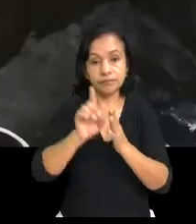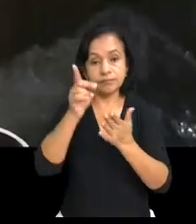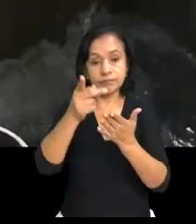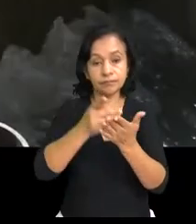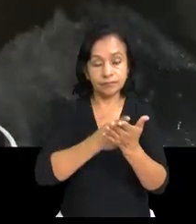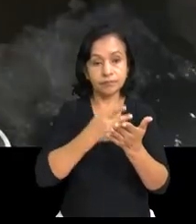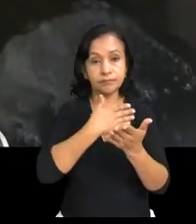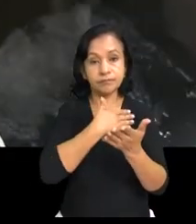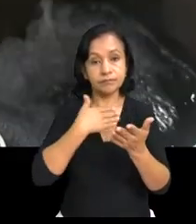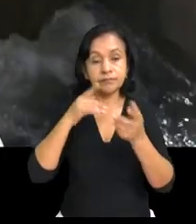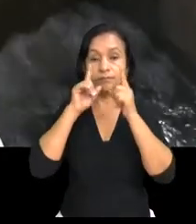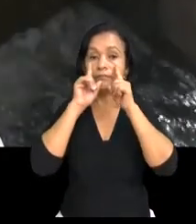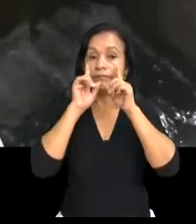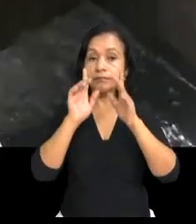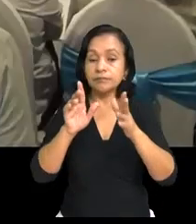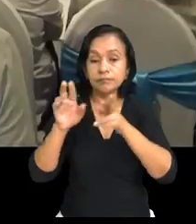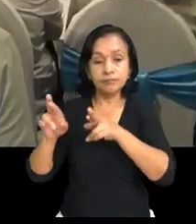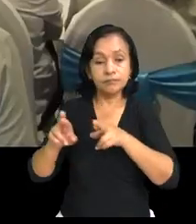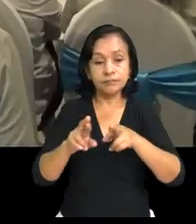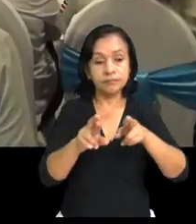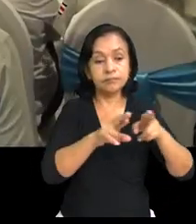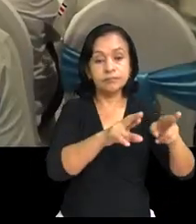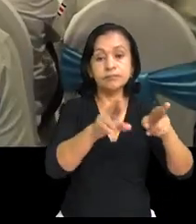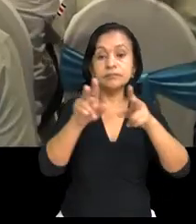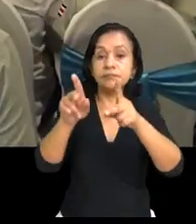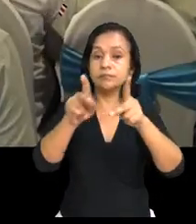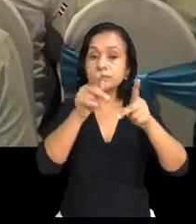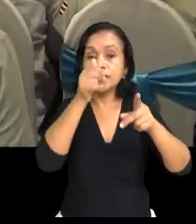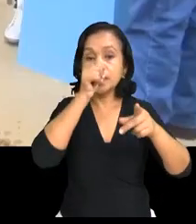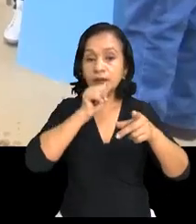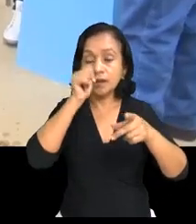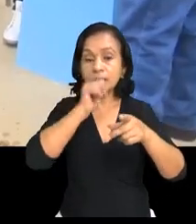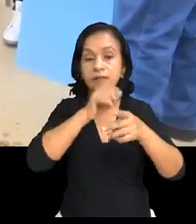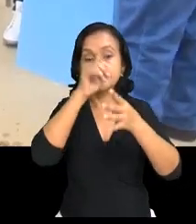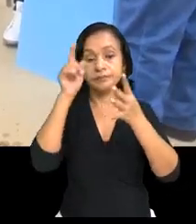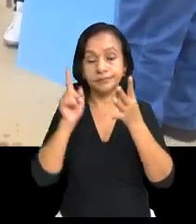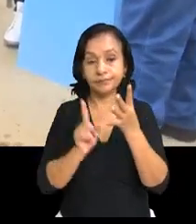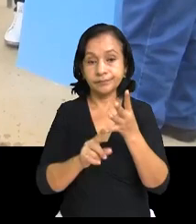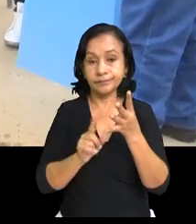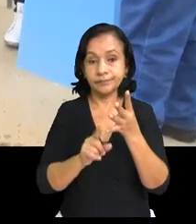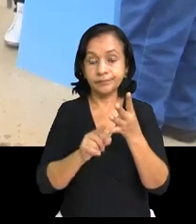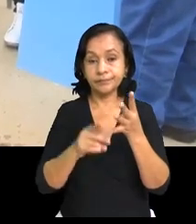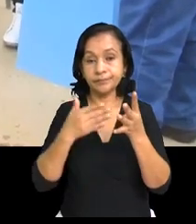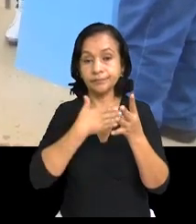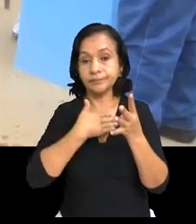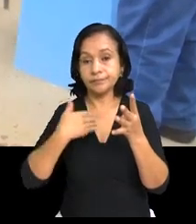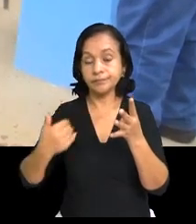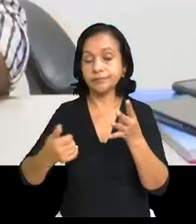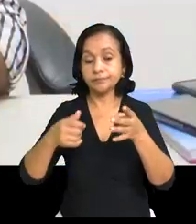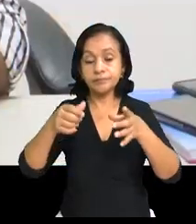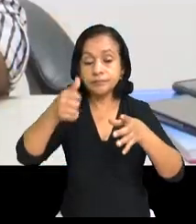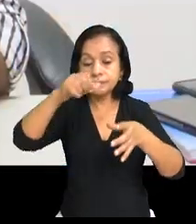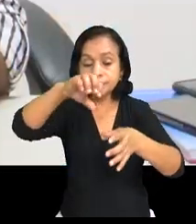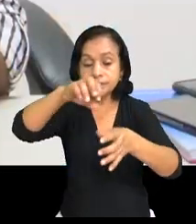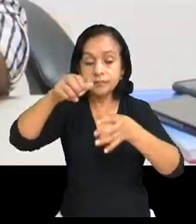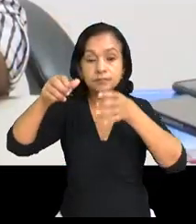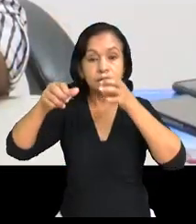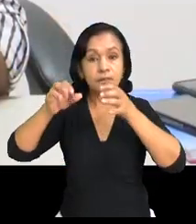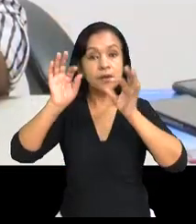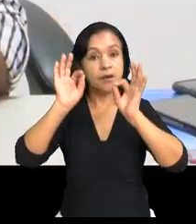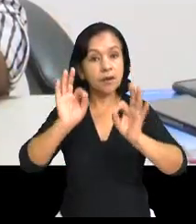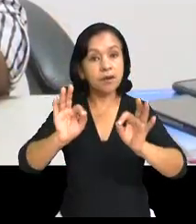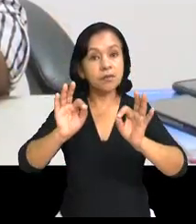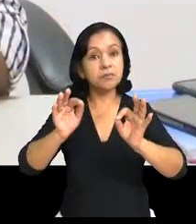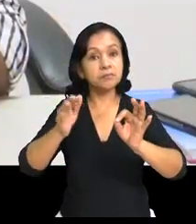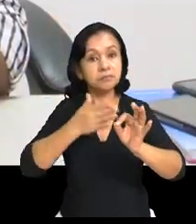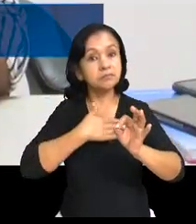para mejorar la seguridad hídrica de los usuarios. Y la cuarta línea está relacionada con la mejora de la calidad del agua. Mejorar